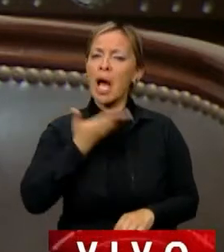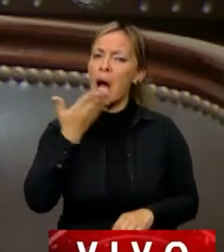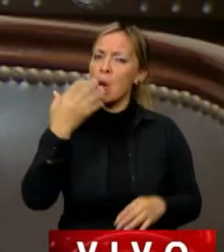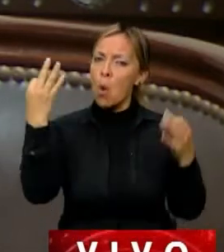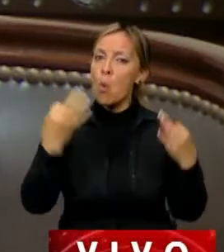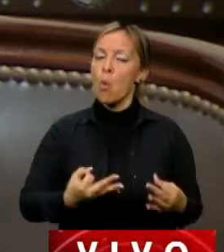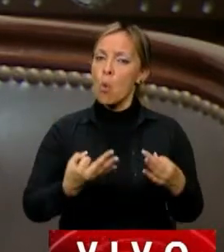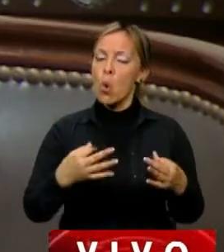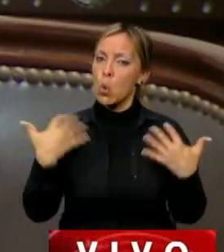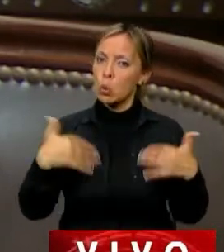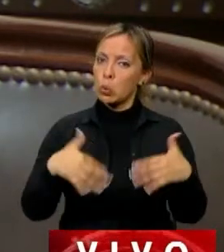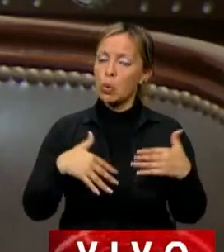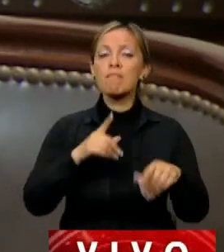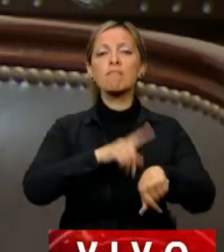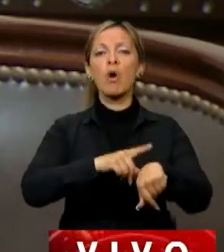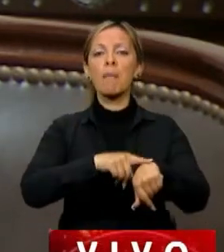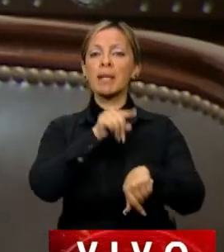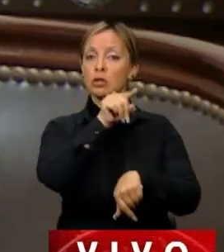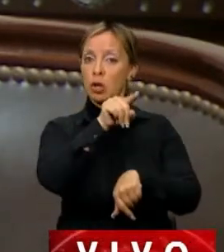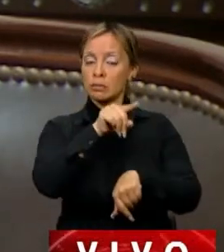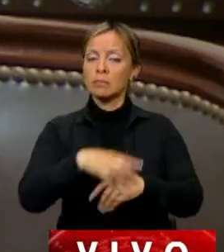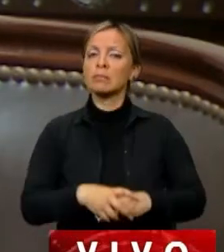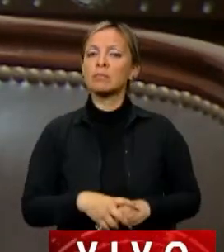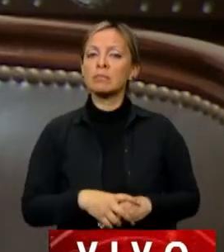recién con mucha atención, cuando empezó su exposición,